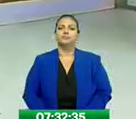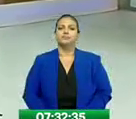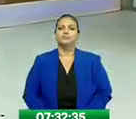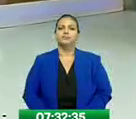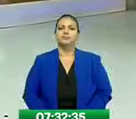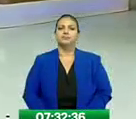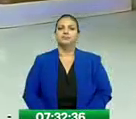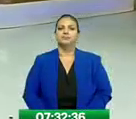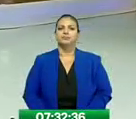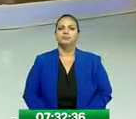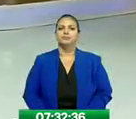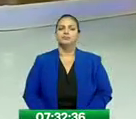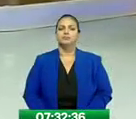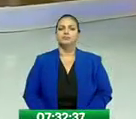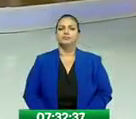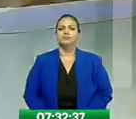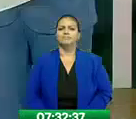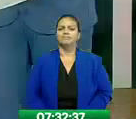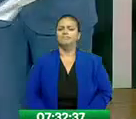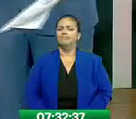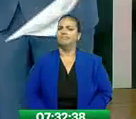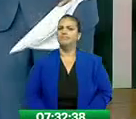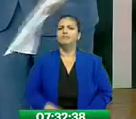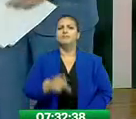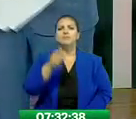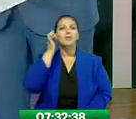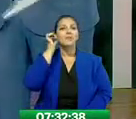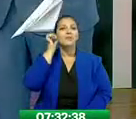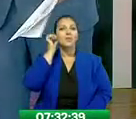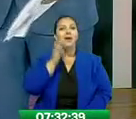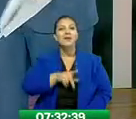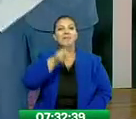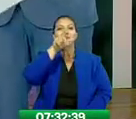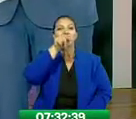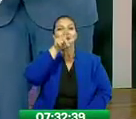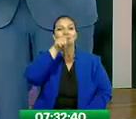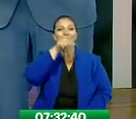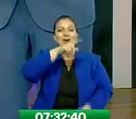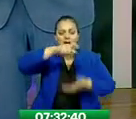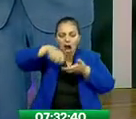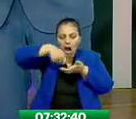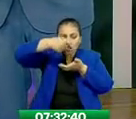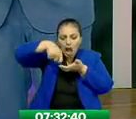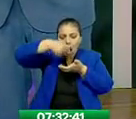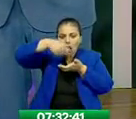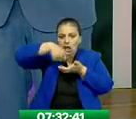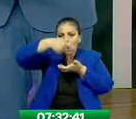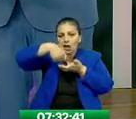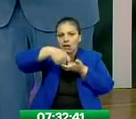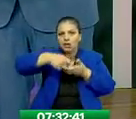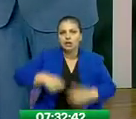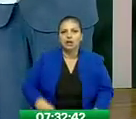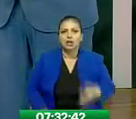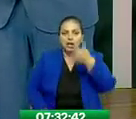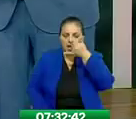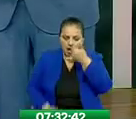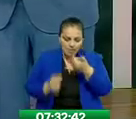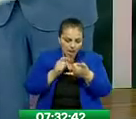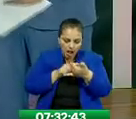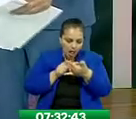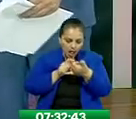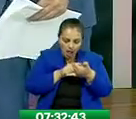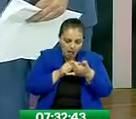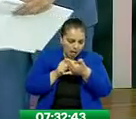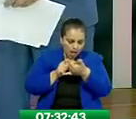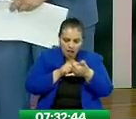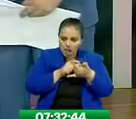Mira cómo cae esta señora ahí, prácticamente no les importa nada. Estaban ahí en el chateo también, obviamente por ahí,